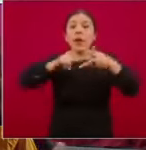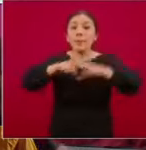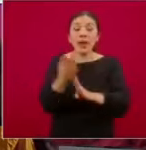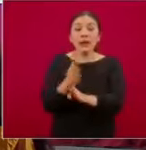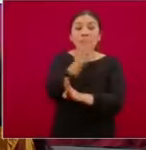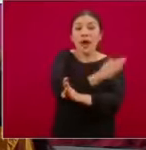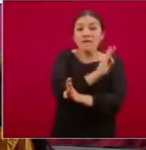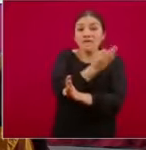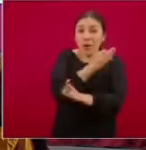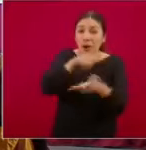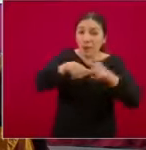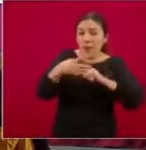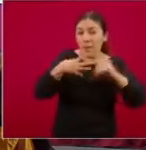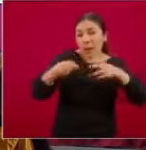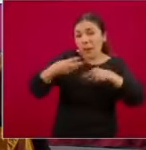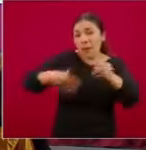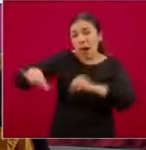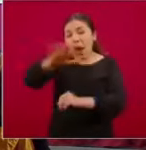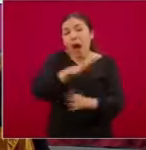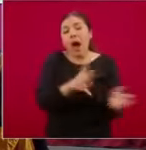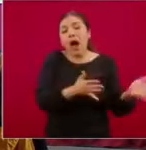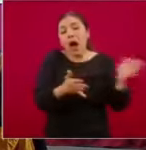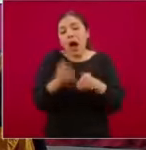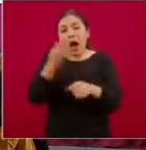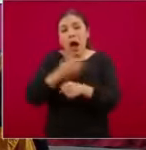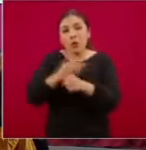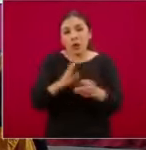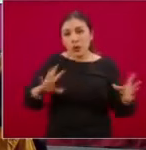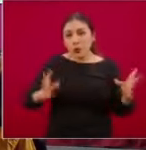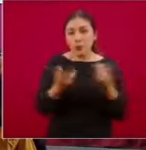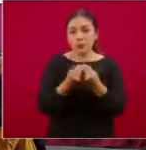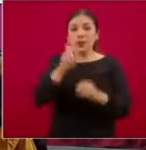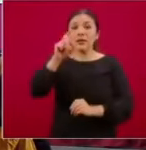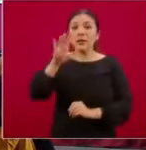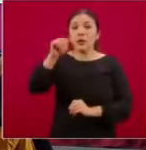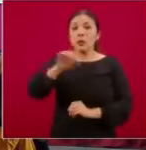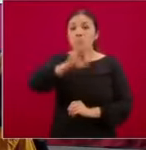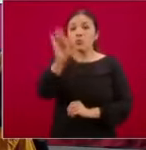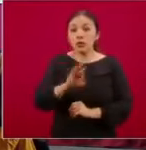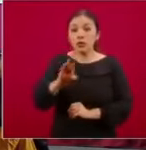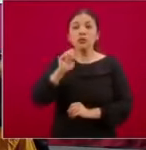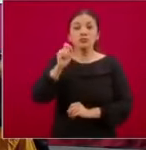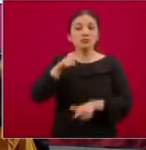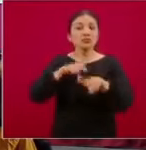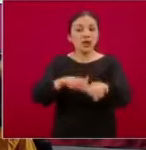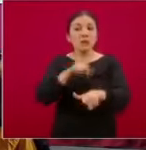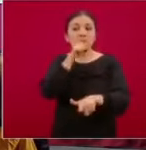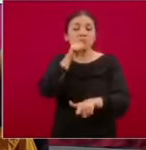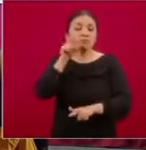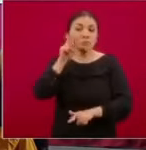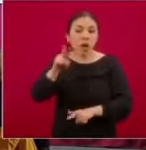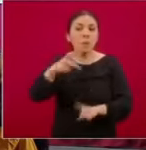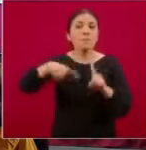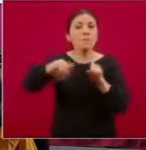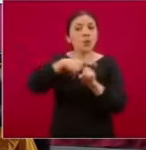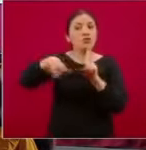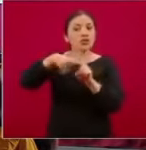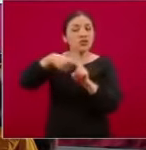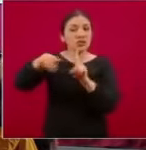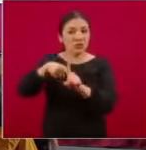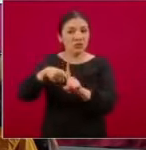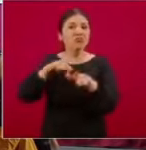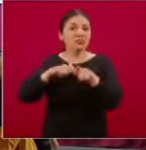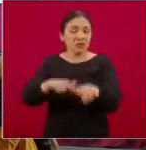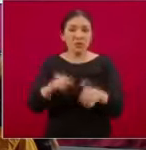inició la epidemia en México. 39% continúa nuestro indicador de positividad, de porcentaje